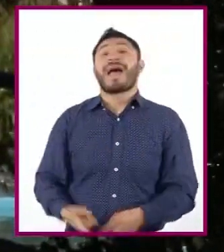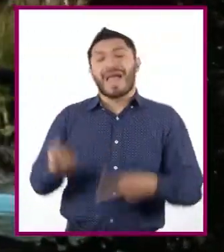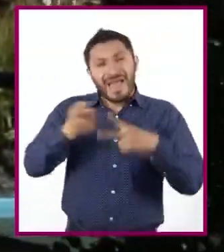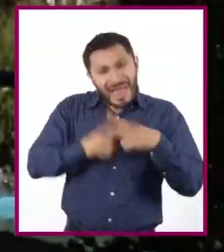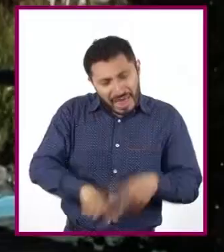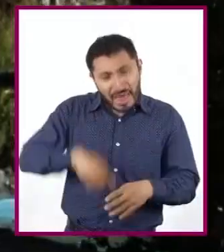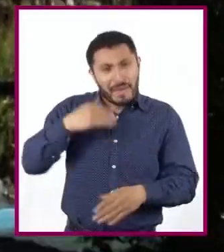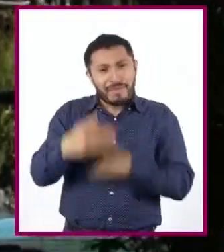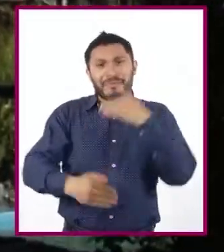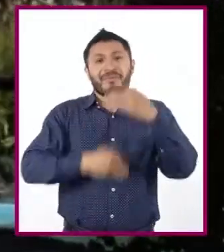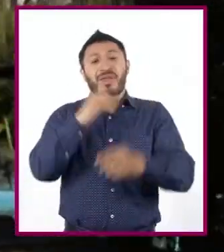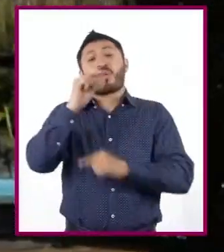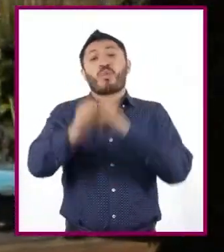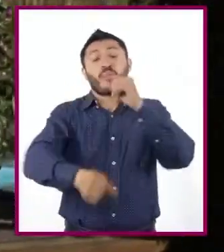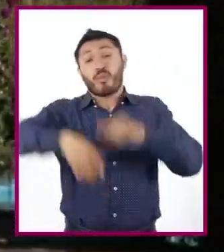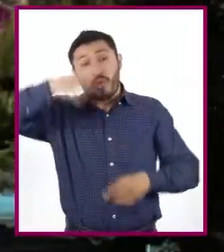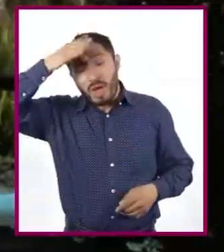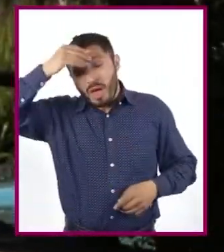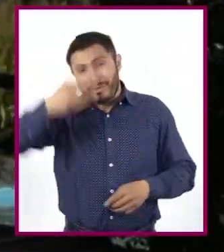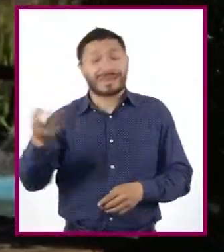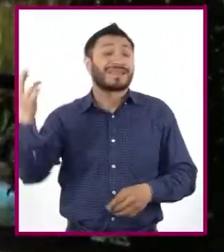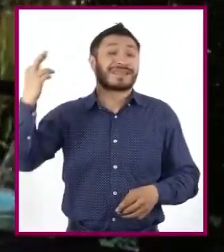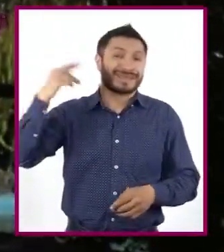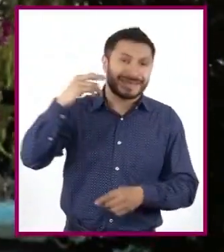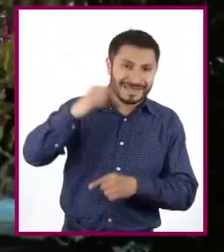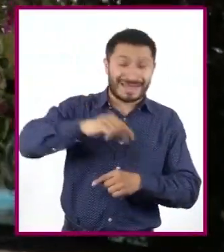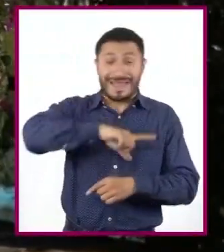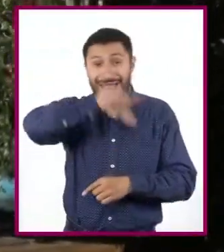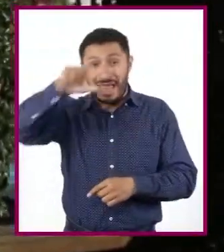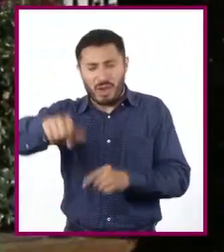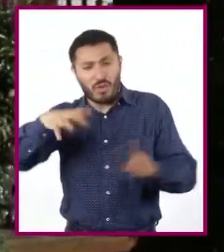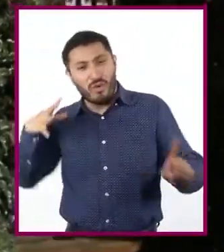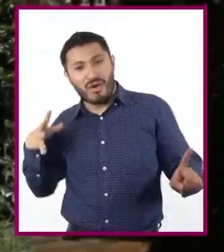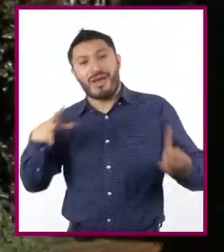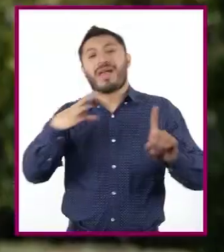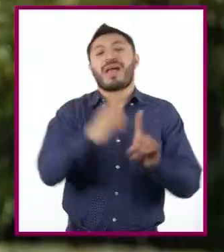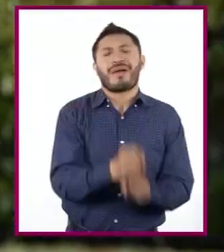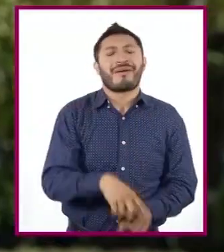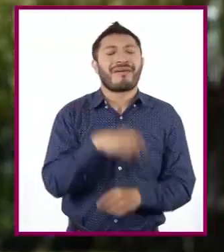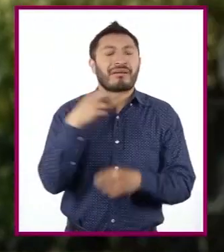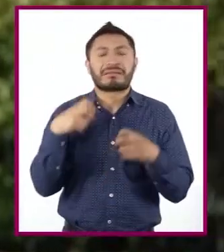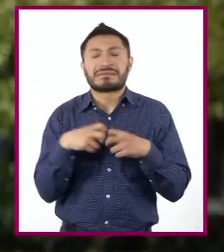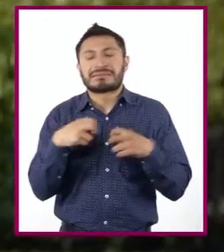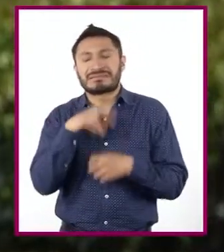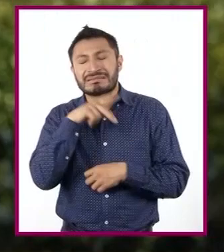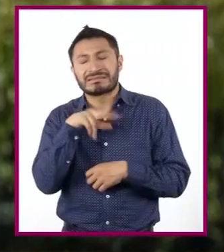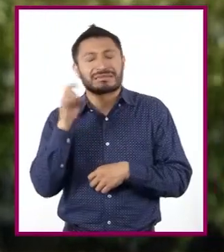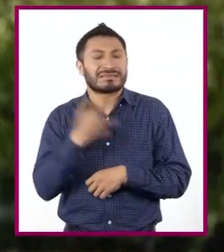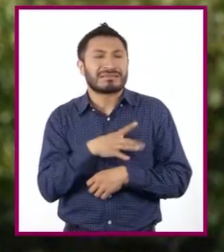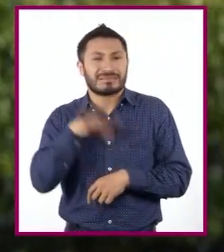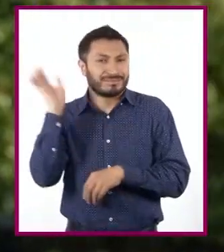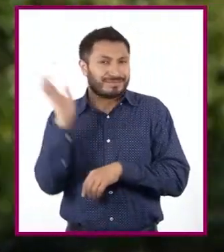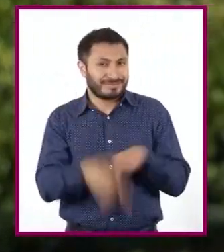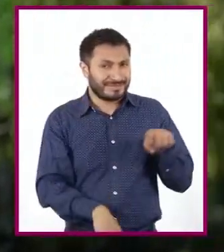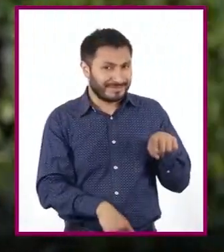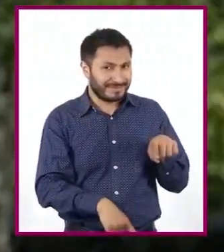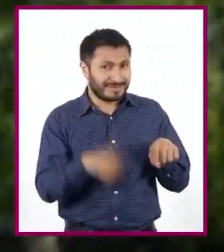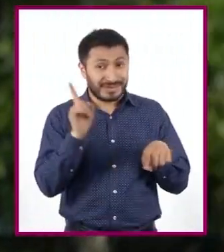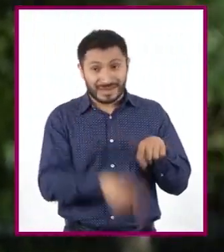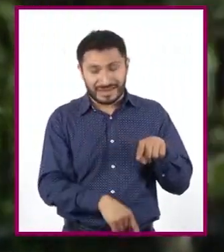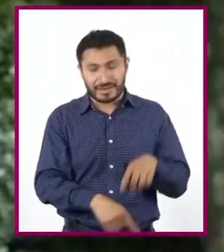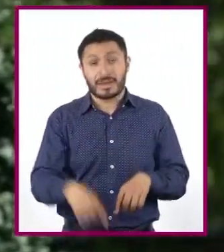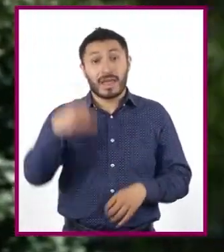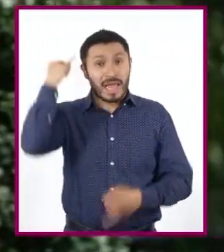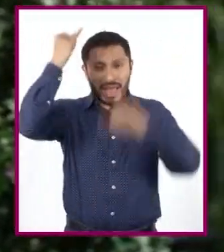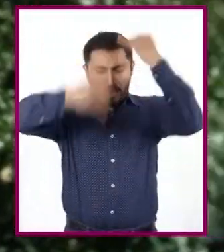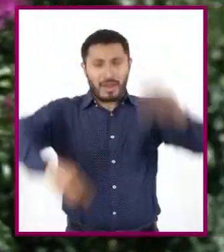agregó que quienes se inquietasen por definir la idea, el ello en la idea de la línea recta, ídem del avance, se perderían mucho antes de